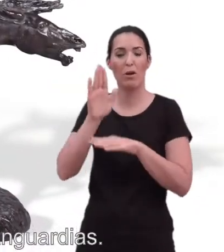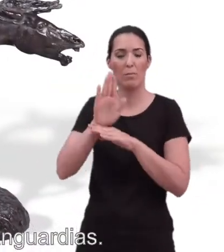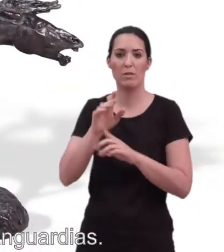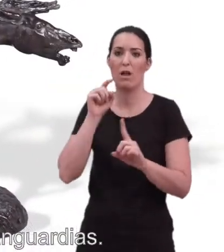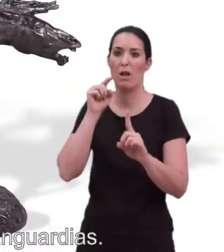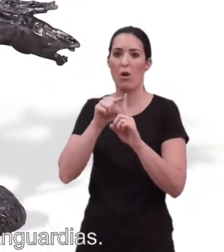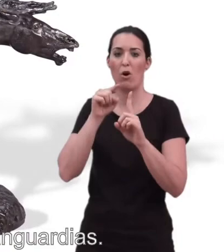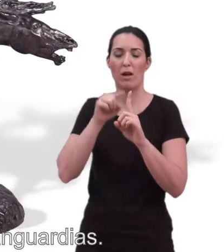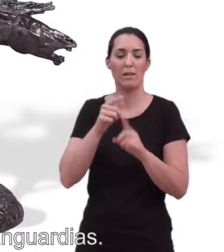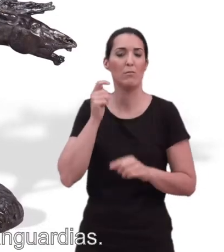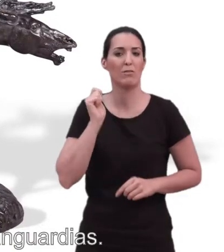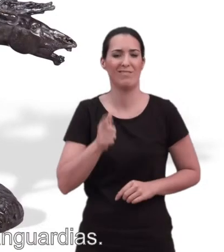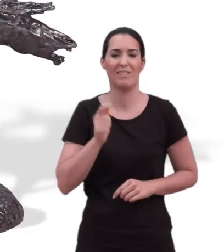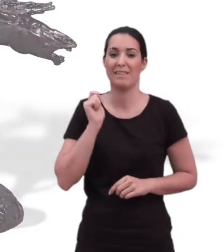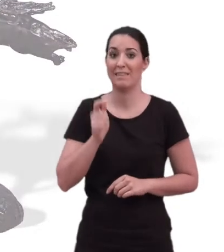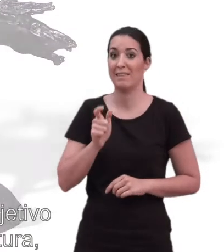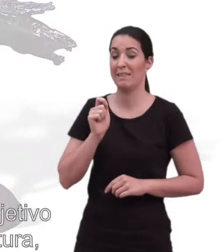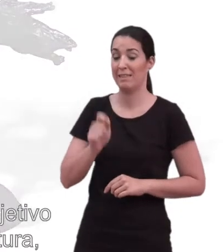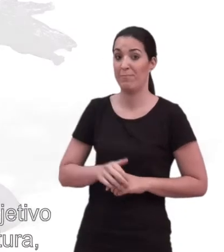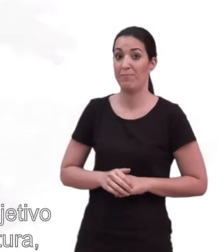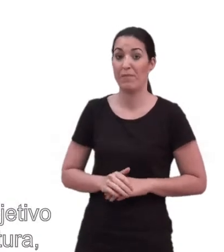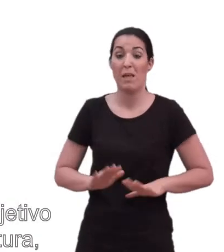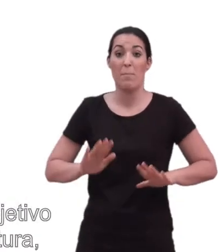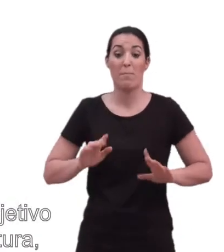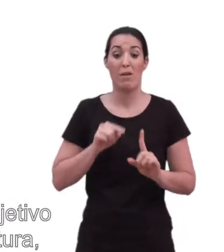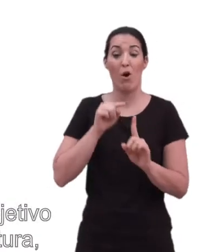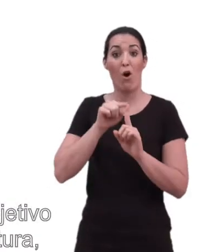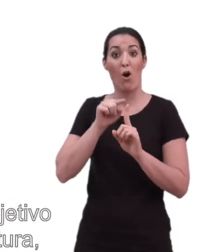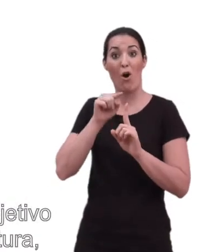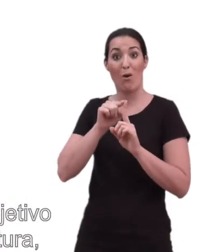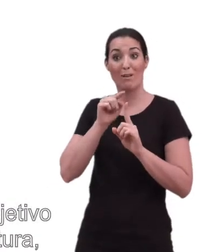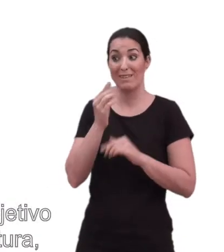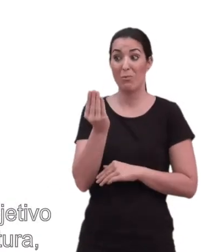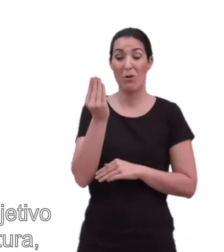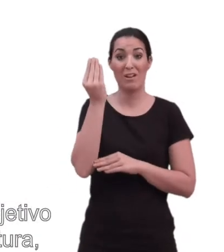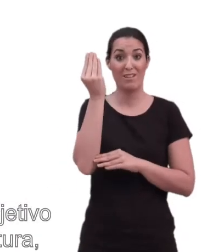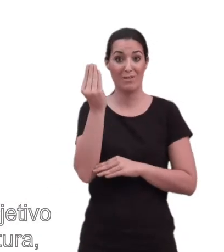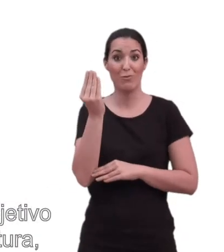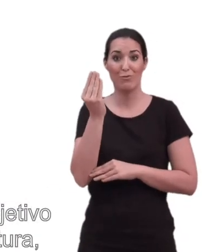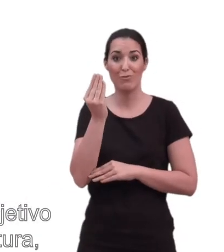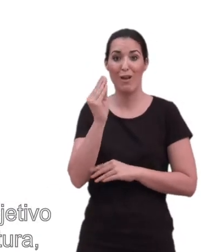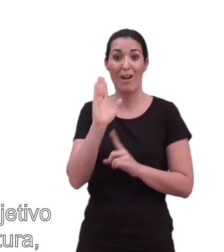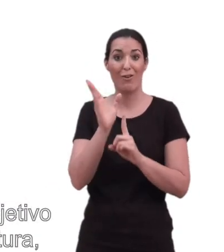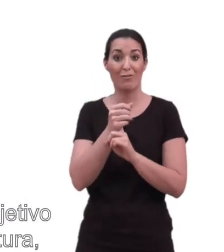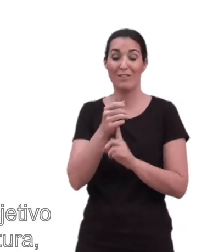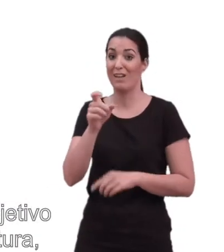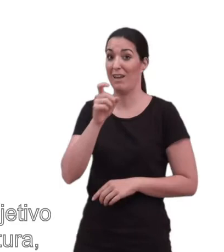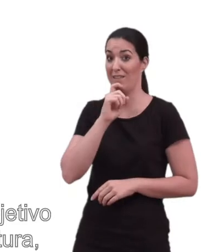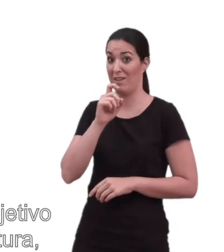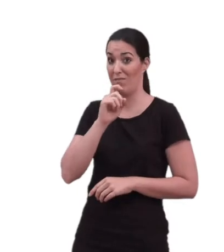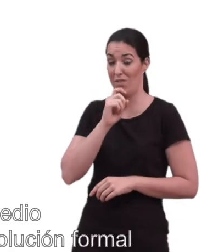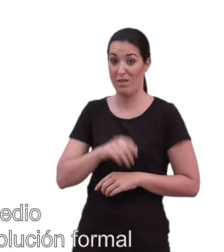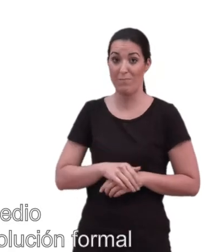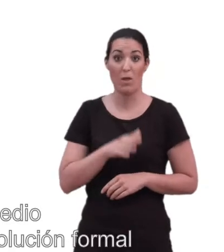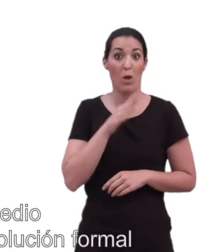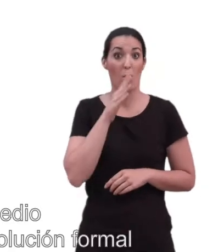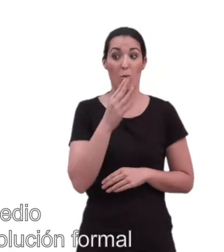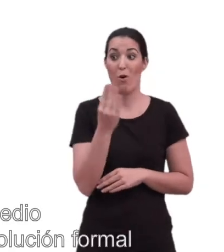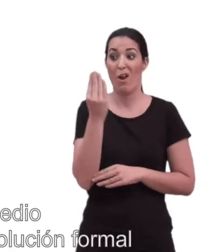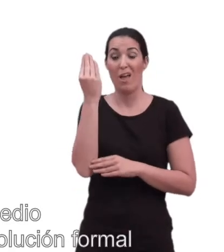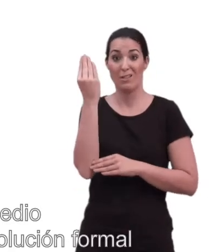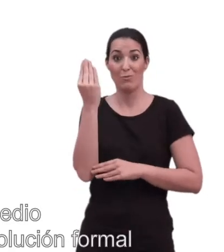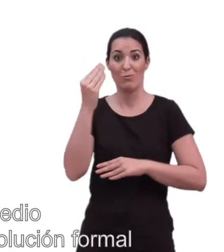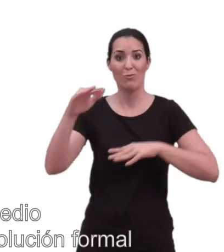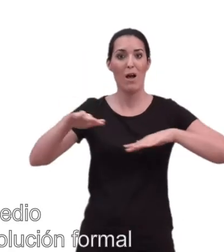las vanguardias. Sin embargo, se trata de un objetivo de gran complejidad en escultura, atendiendo al estatismo